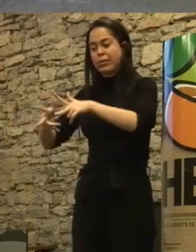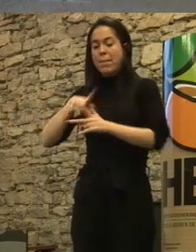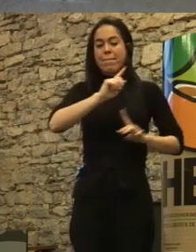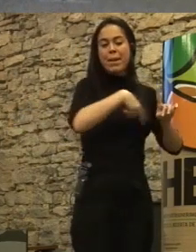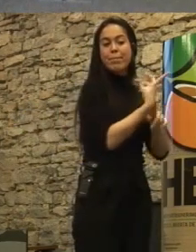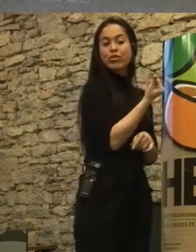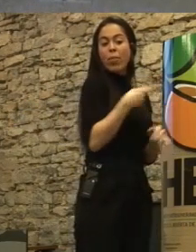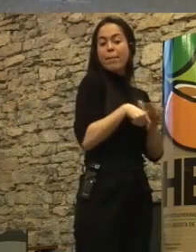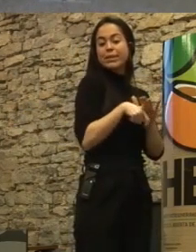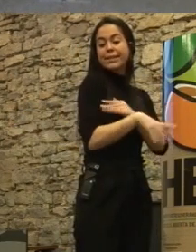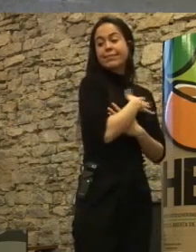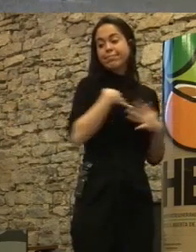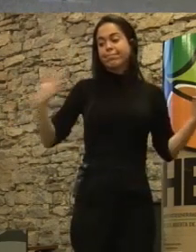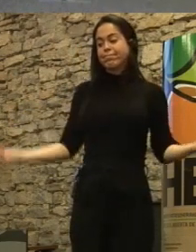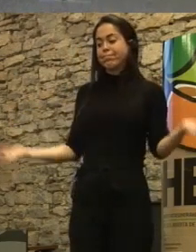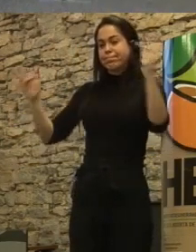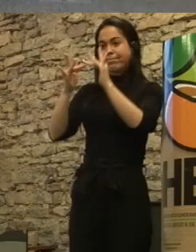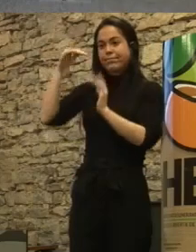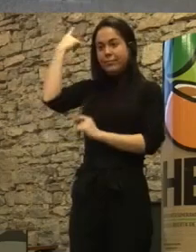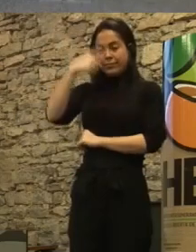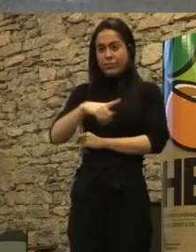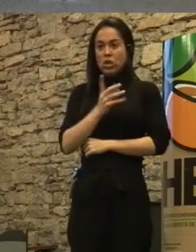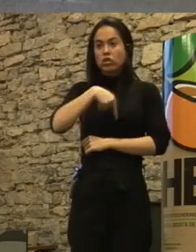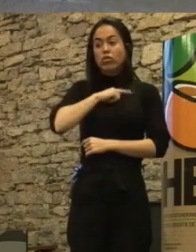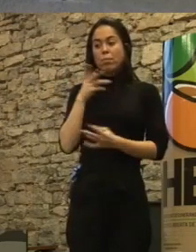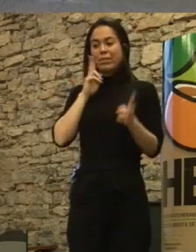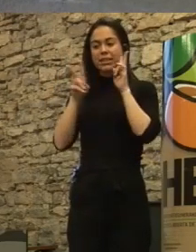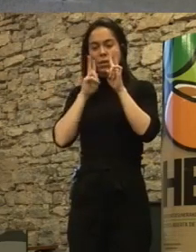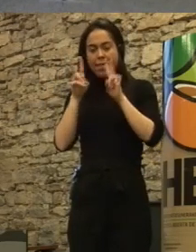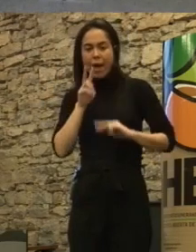es otro beneficio. Por tanto, visibilidad, un estipendio,